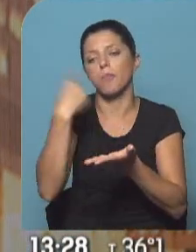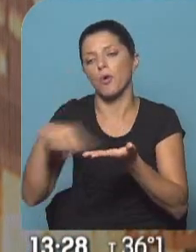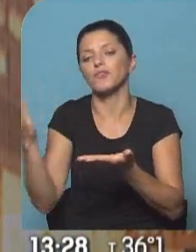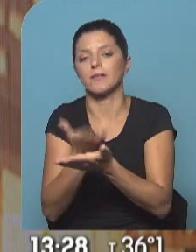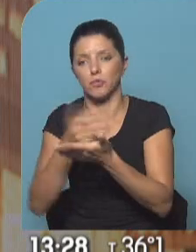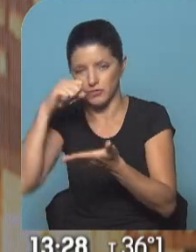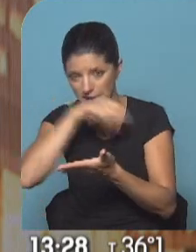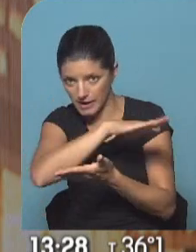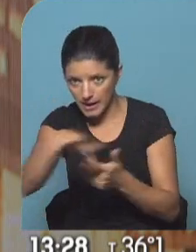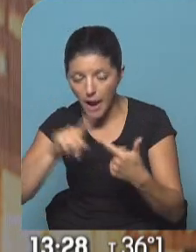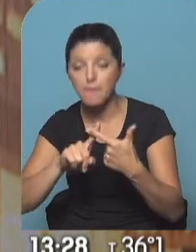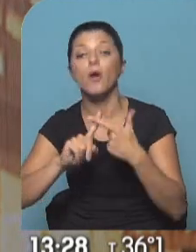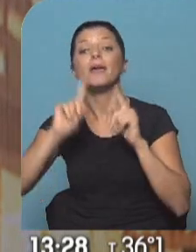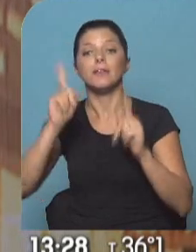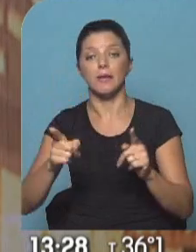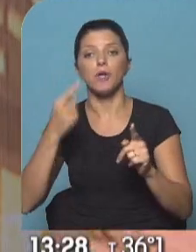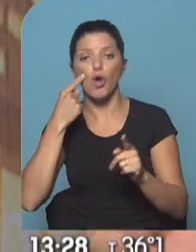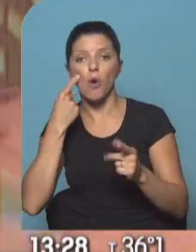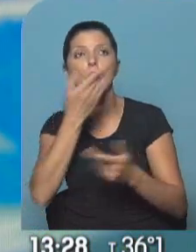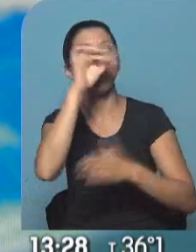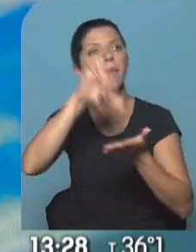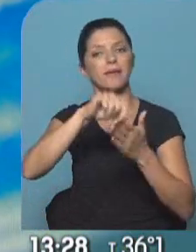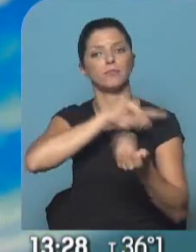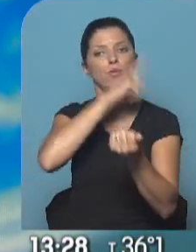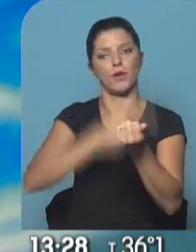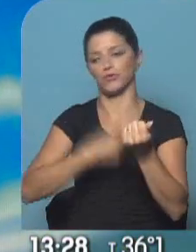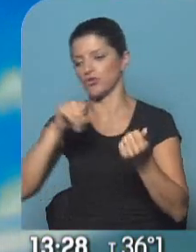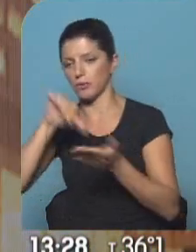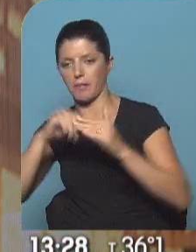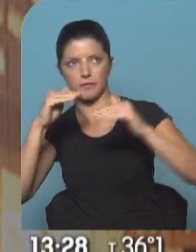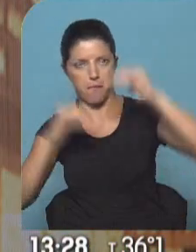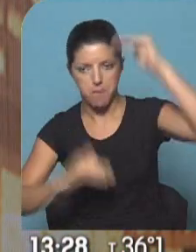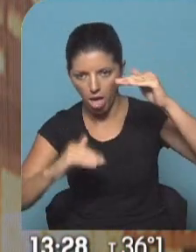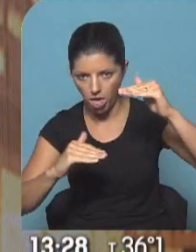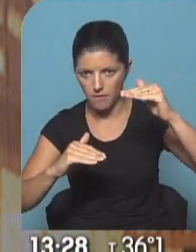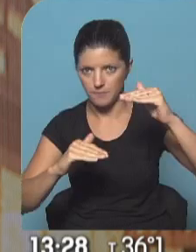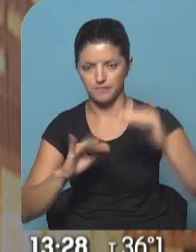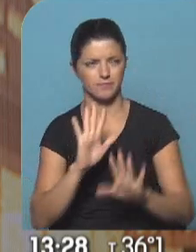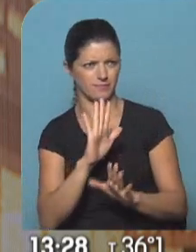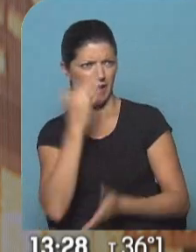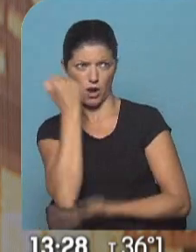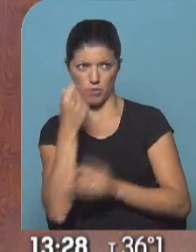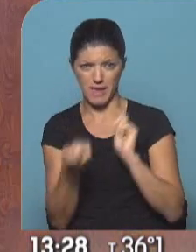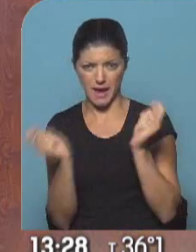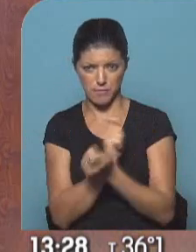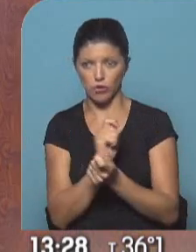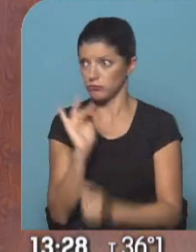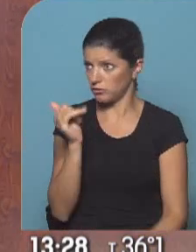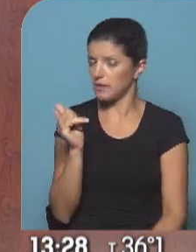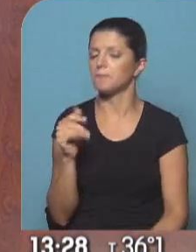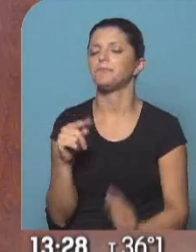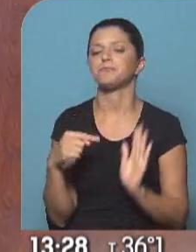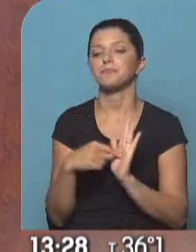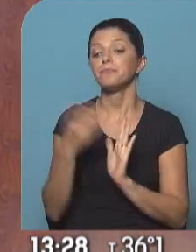el mundo entre primer mundo y tercer mundo. La economía cambió muchísimo. Cambió muchísimo, pero fíjate la paradoja. Aquellos sindicatos